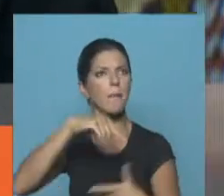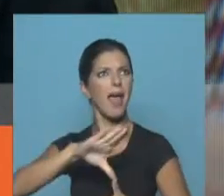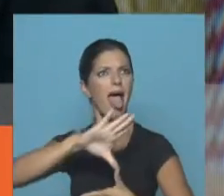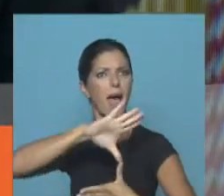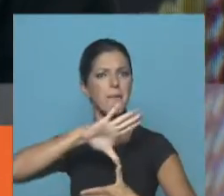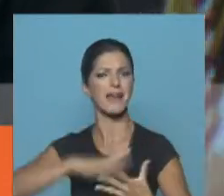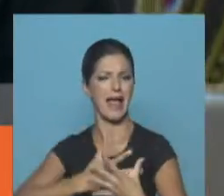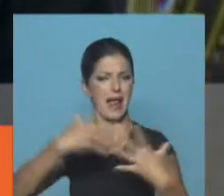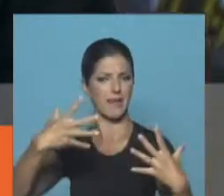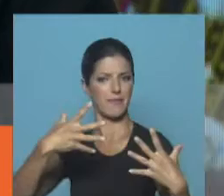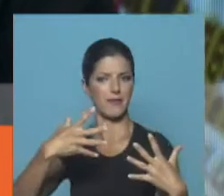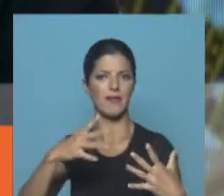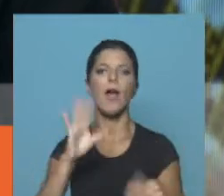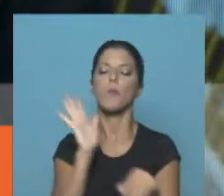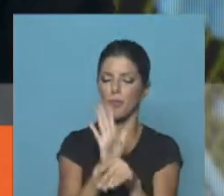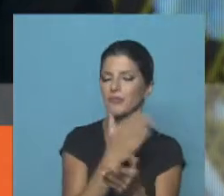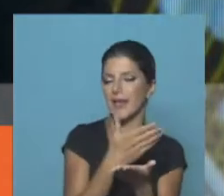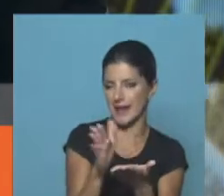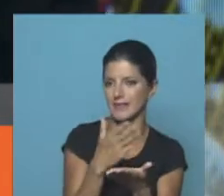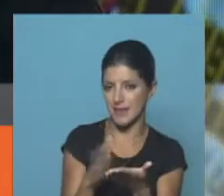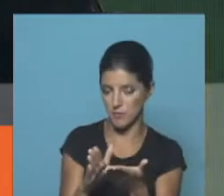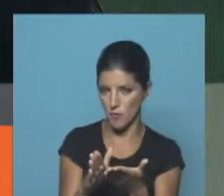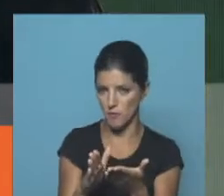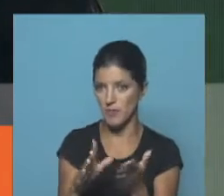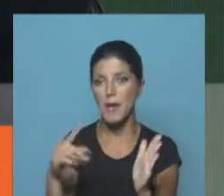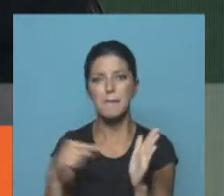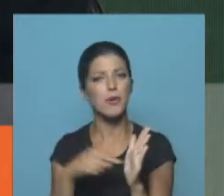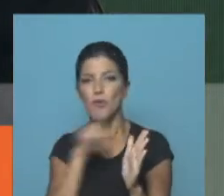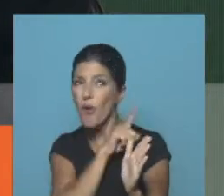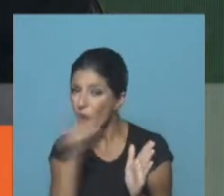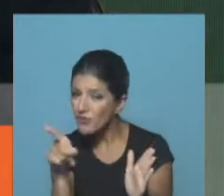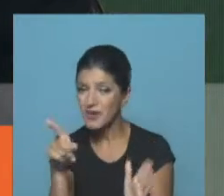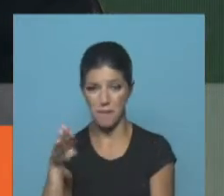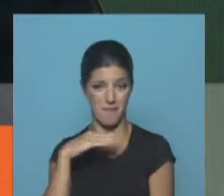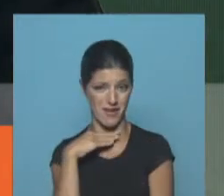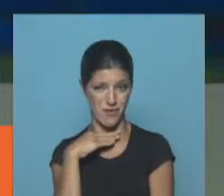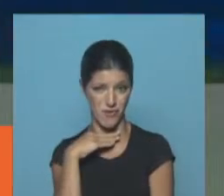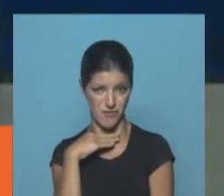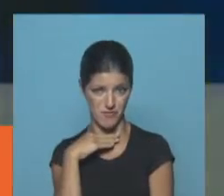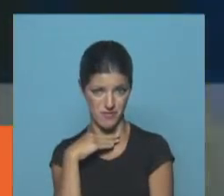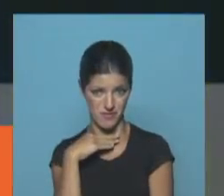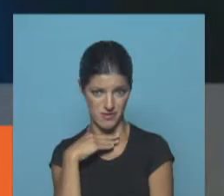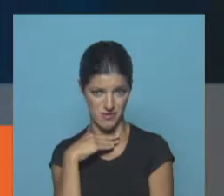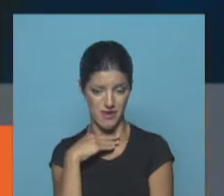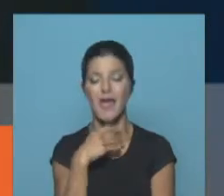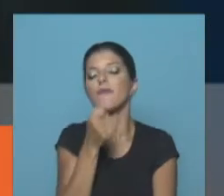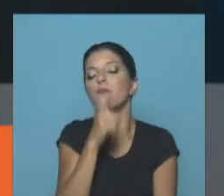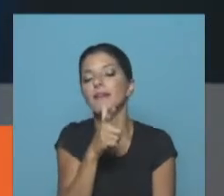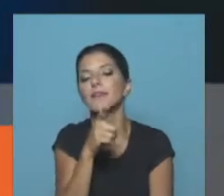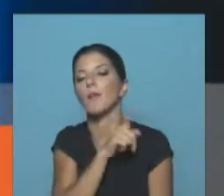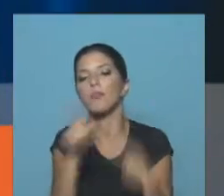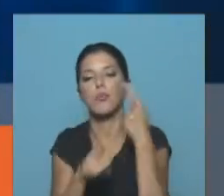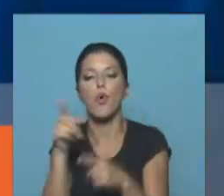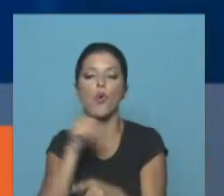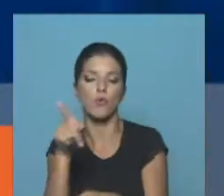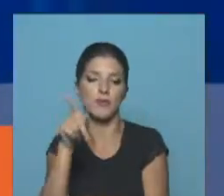subyacentemente algo de racismo, pero no en contra de los mexicanos. Los mexicanos es fácil atacarlos. Desde mi punto